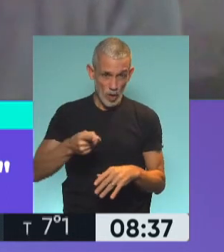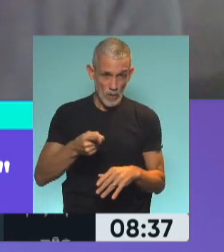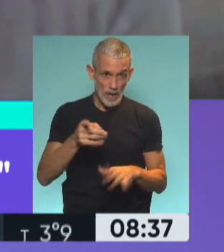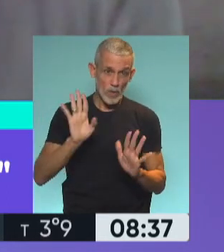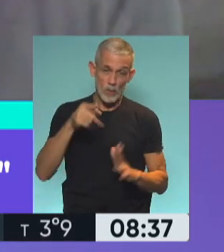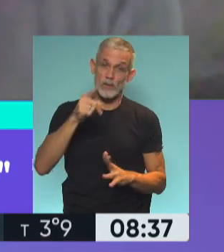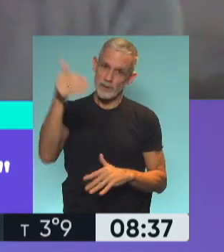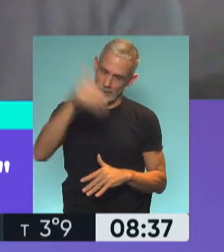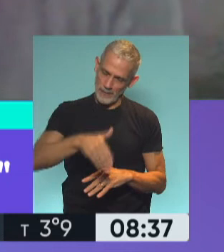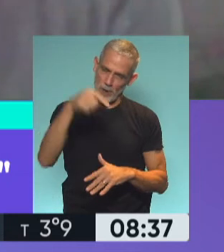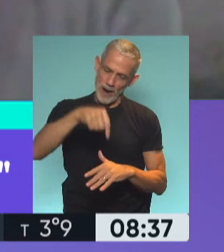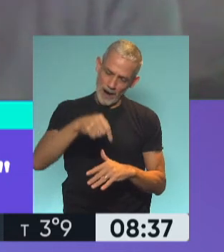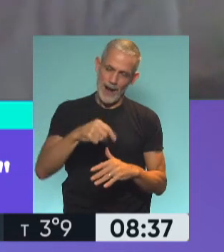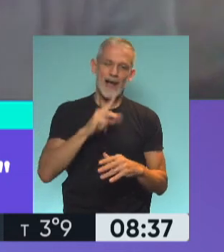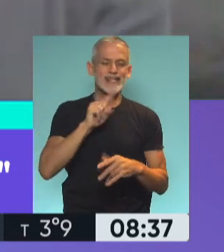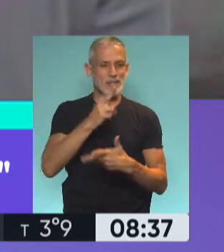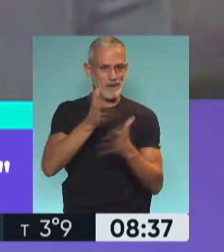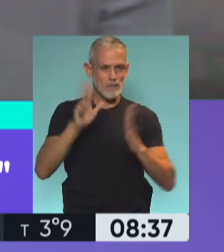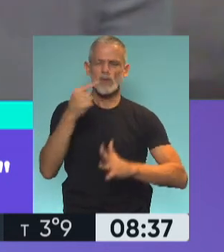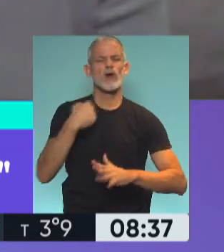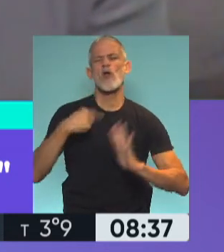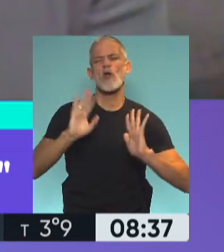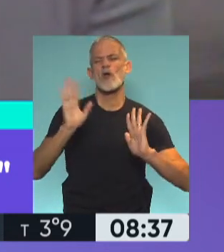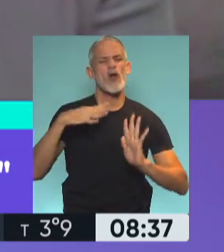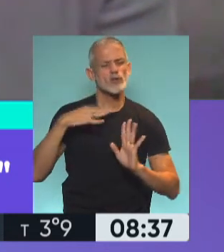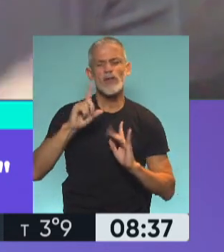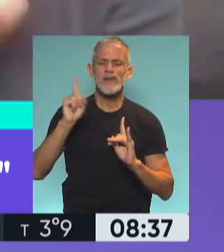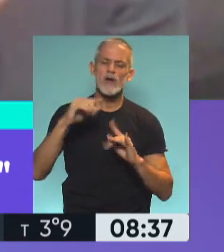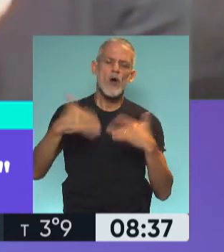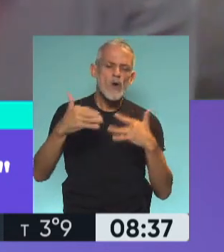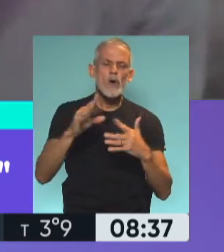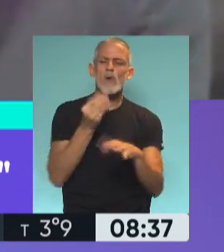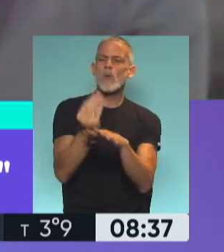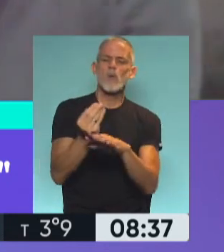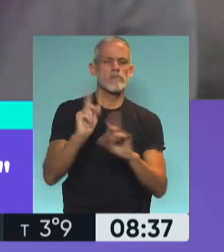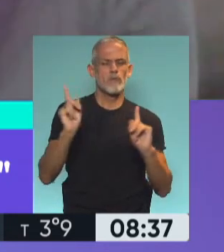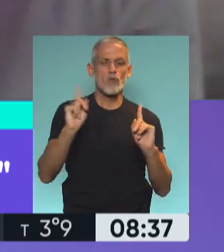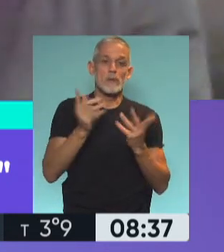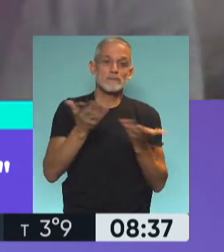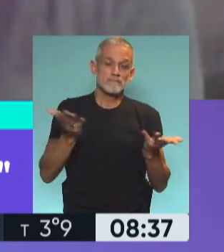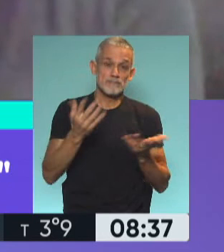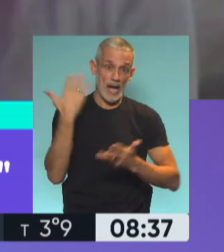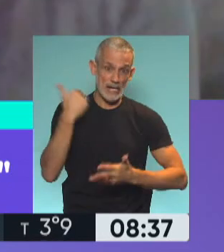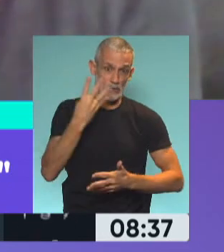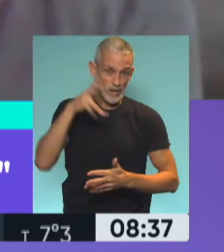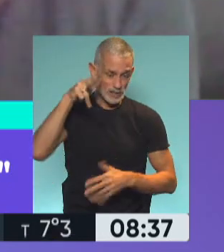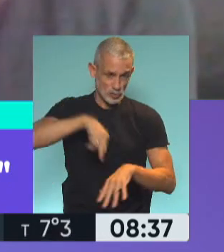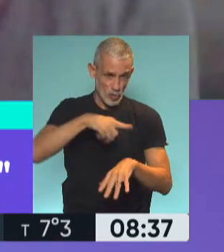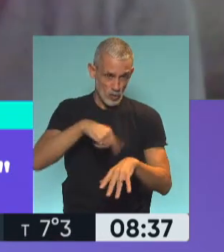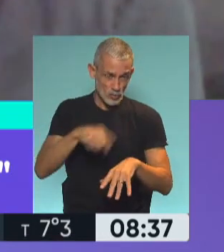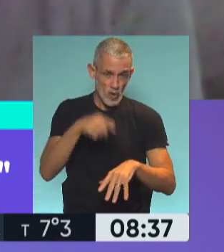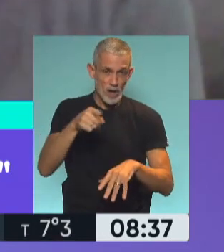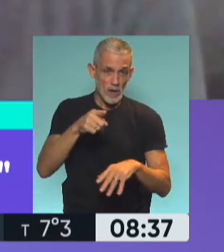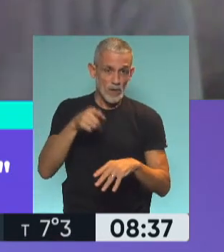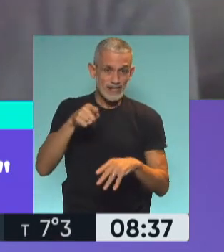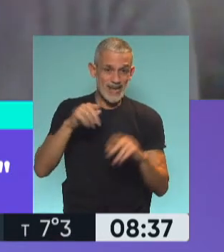estuvo de manera presencial aquí en los estudios de TV Pública, dijo no, todavía no, es muy apresurado hablar de candidaturas. Pero desde hace 48 horas en la ciudad de Buenos Aires